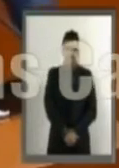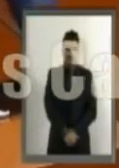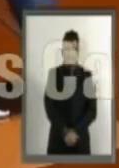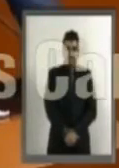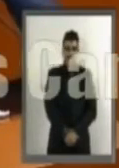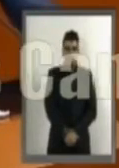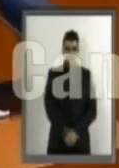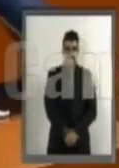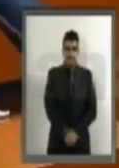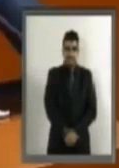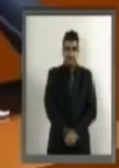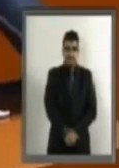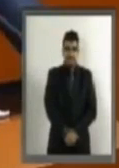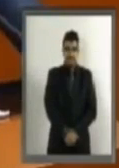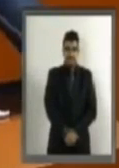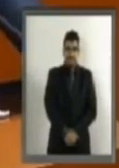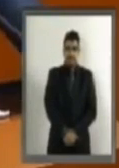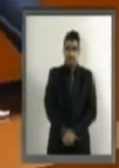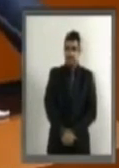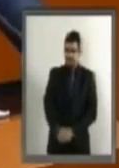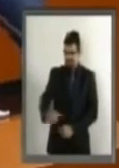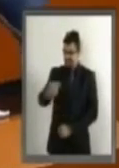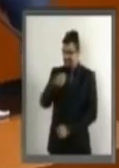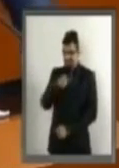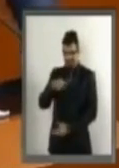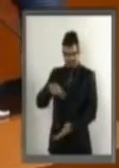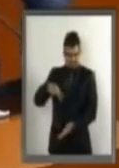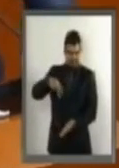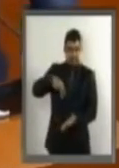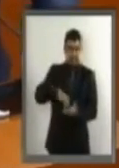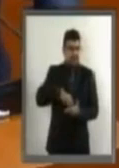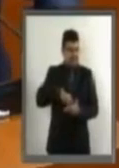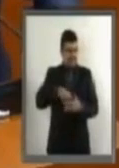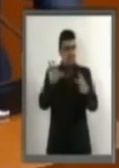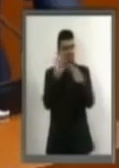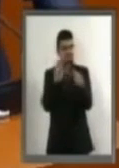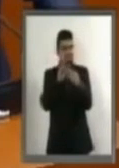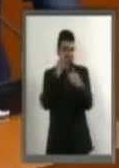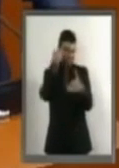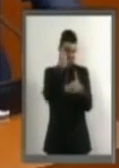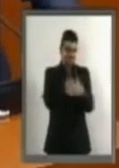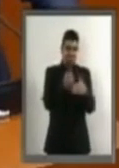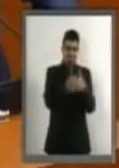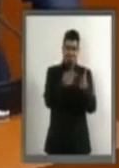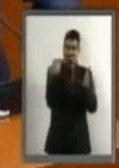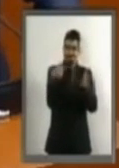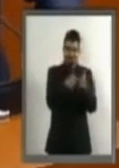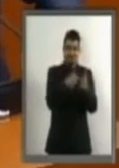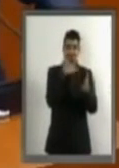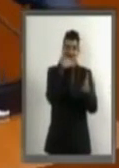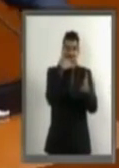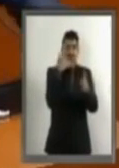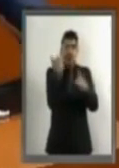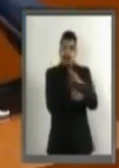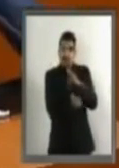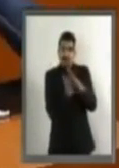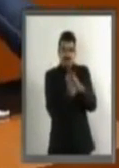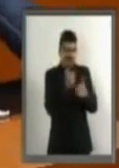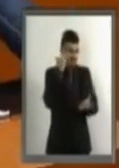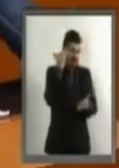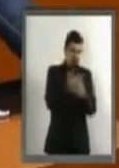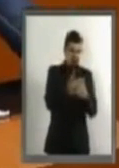luchar de manera frontal y enérgica contra la corrupción ha sido para